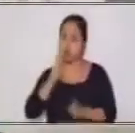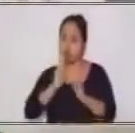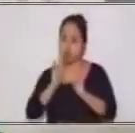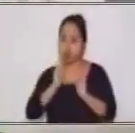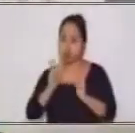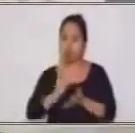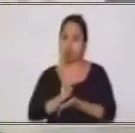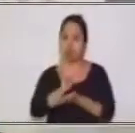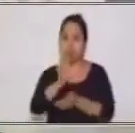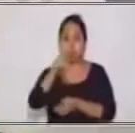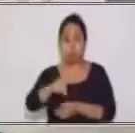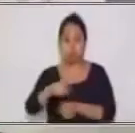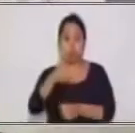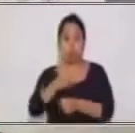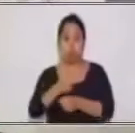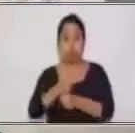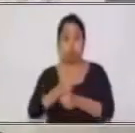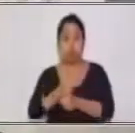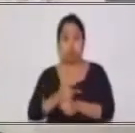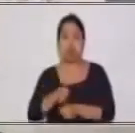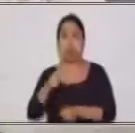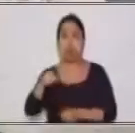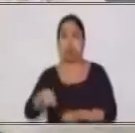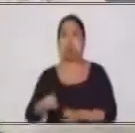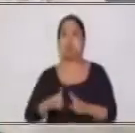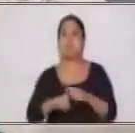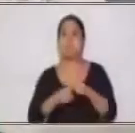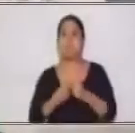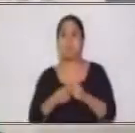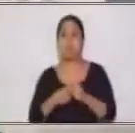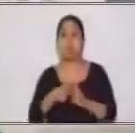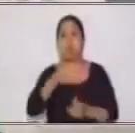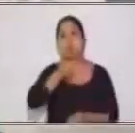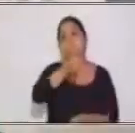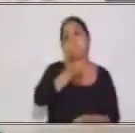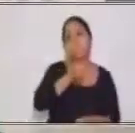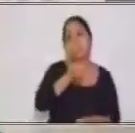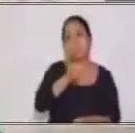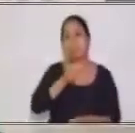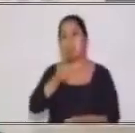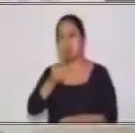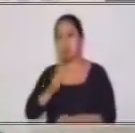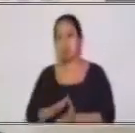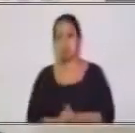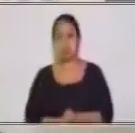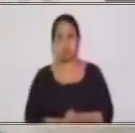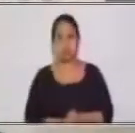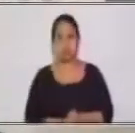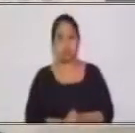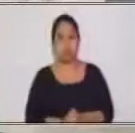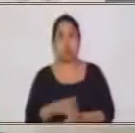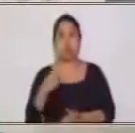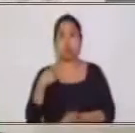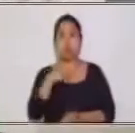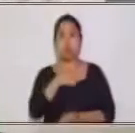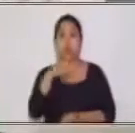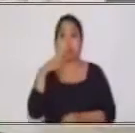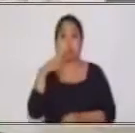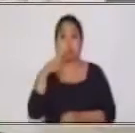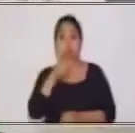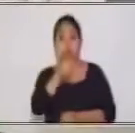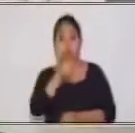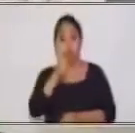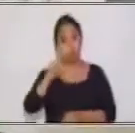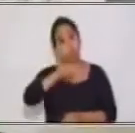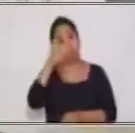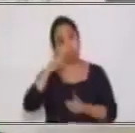en Guatemala lo que es el periodismo. Entonces, desde este punto, nosotros estuvimos abarcando el periodismo en las demás